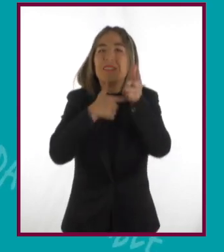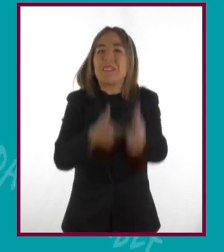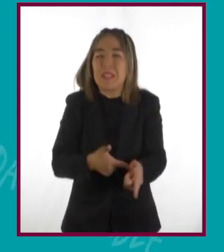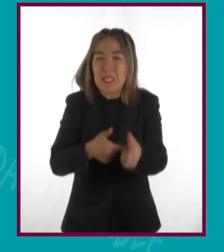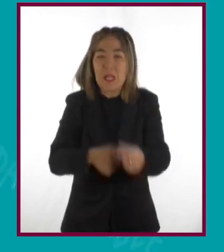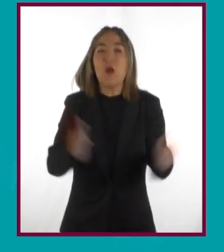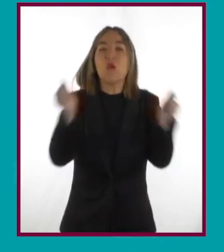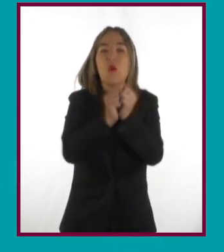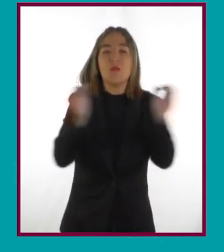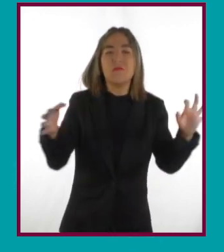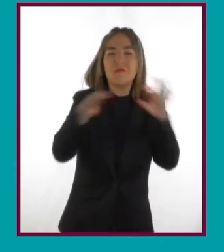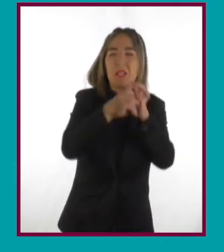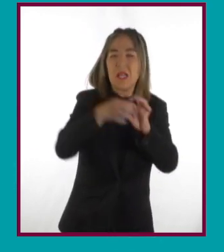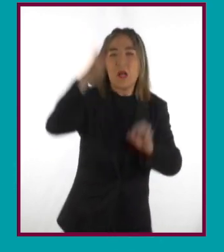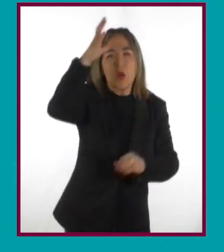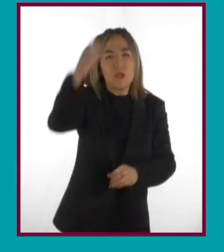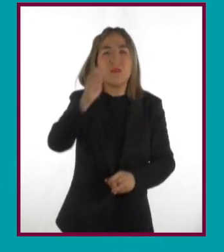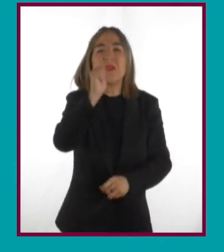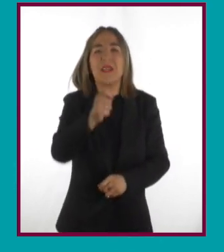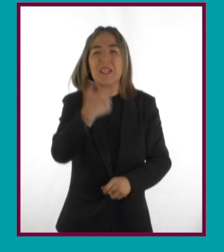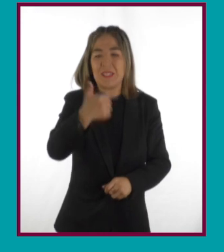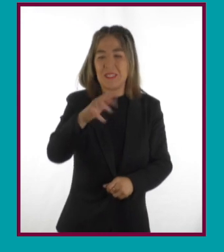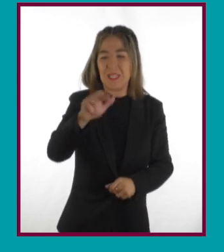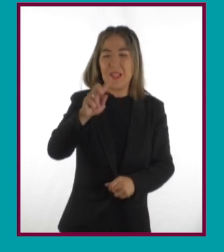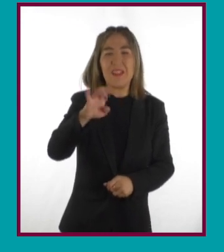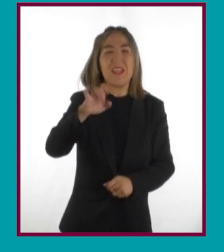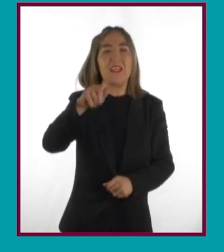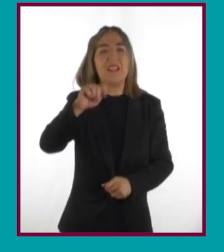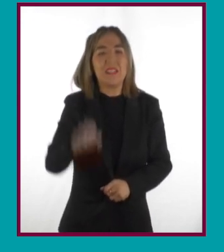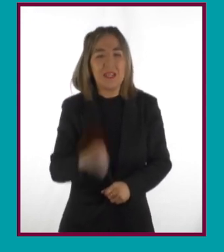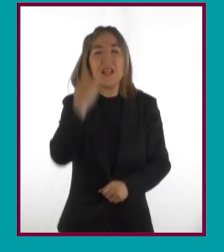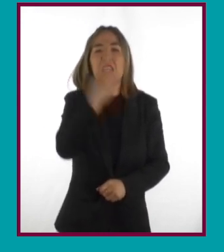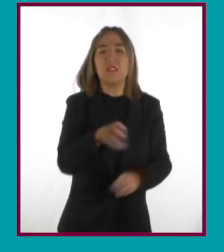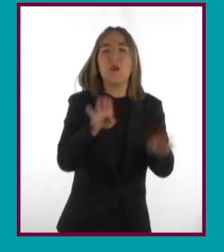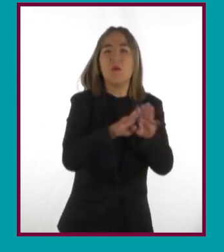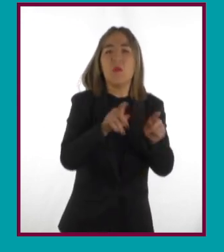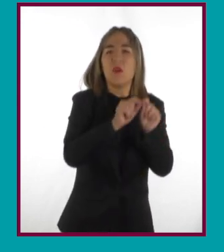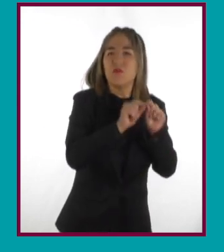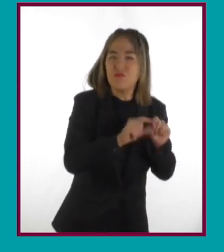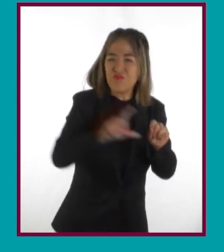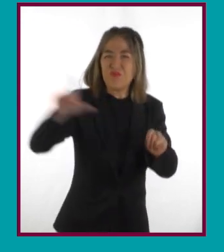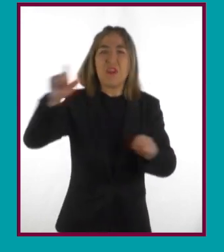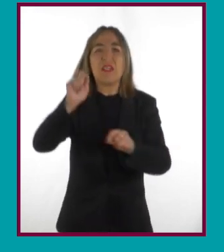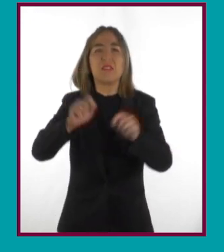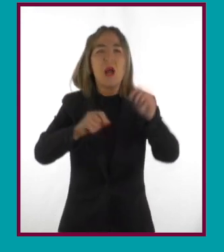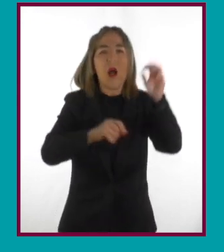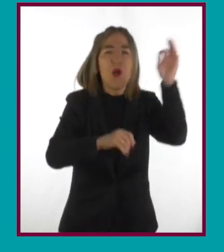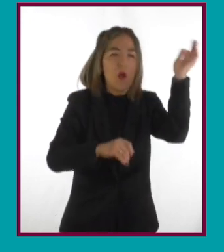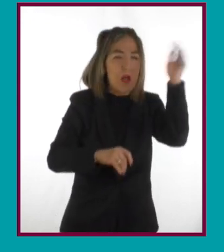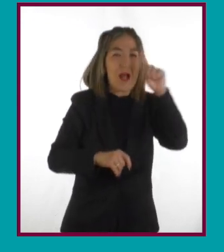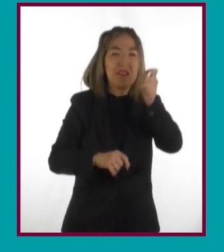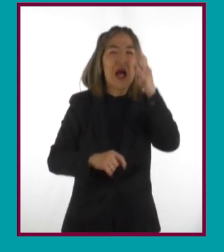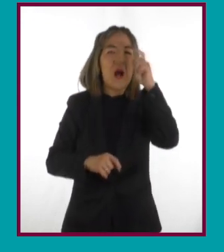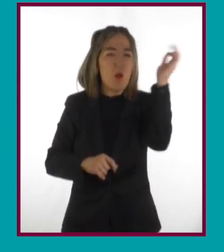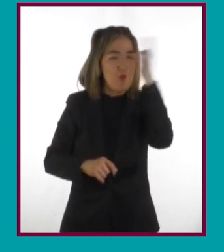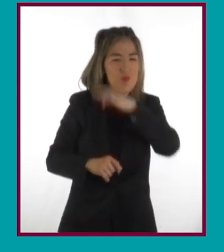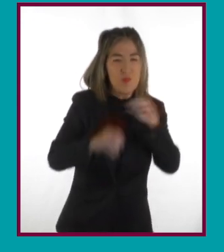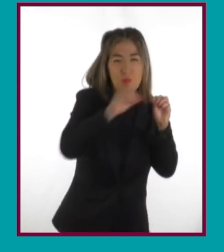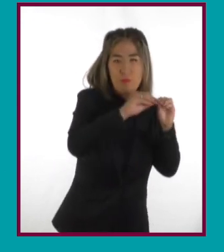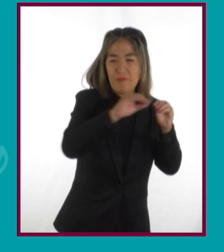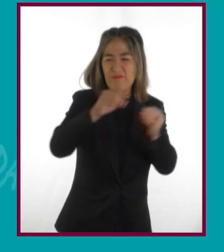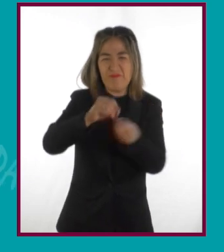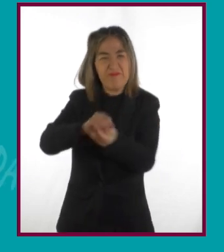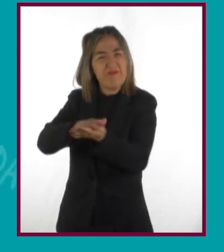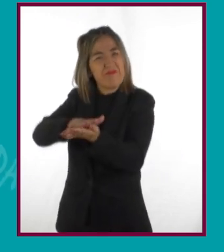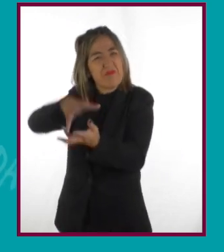continuidad y la que une conceptos como el gradiente de presión, la difusión provocada por la viscosidad, las fuerzas externas